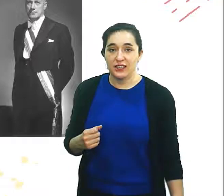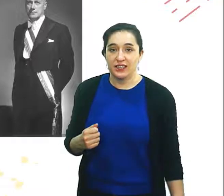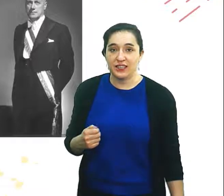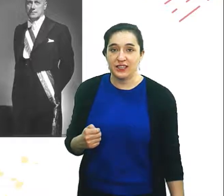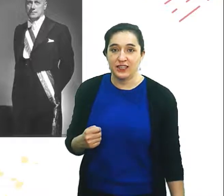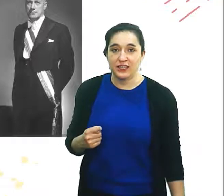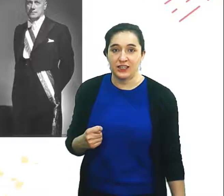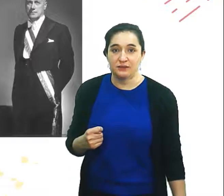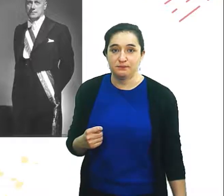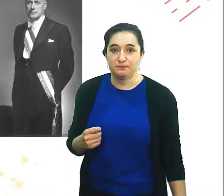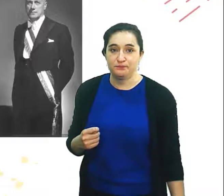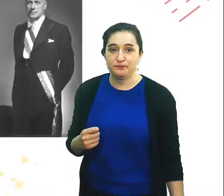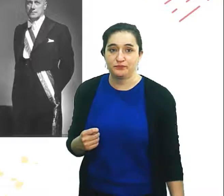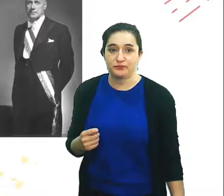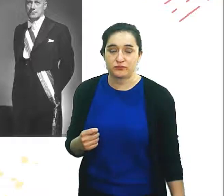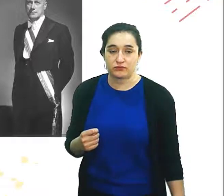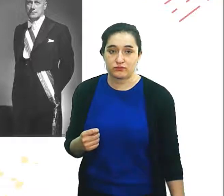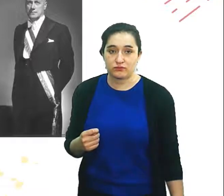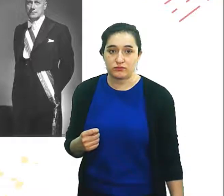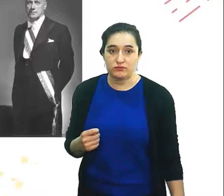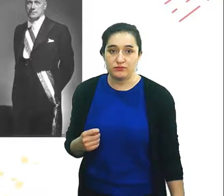de